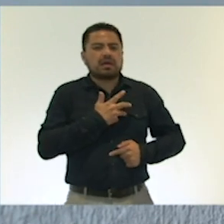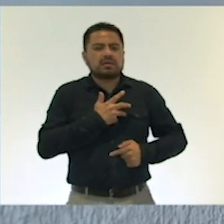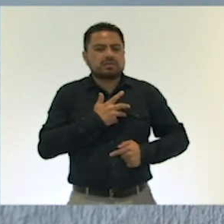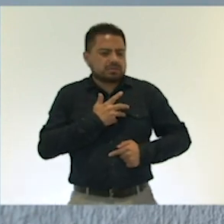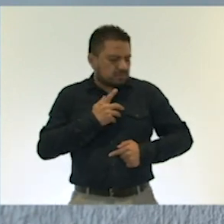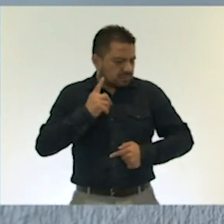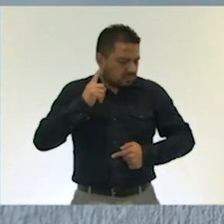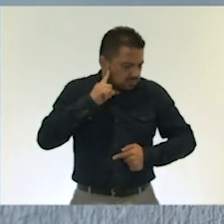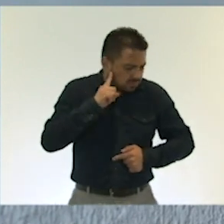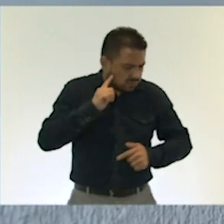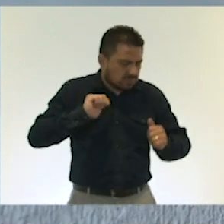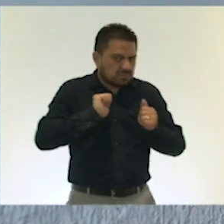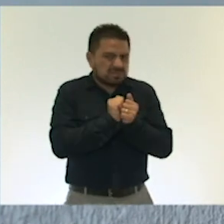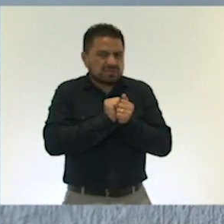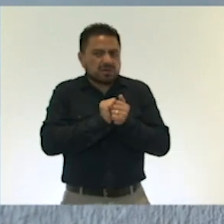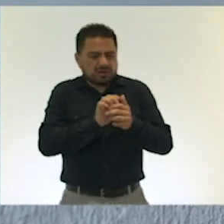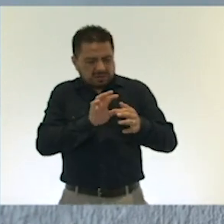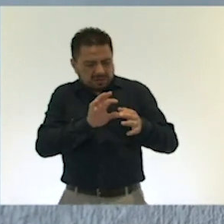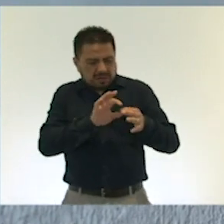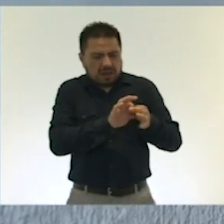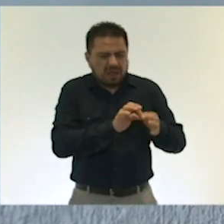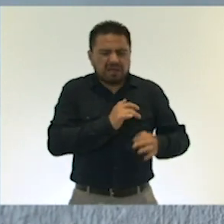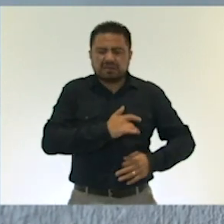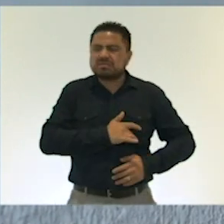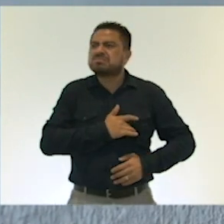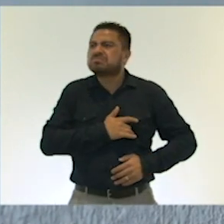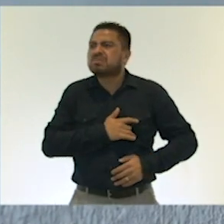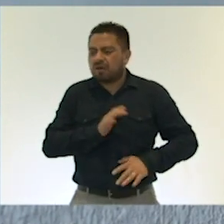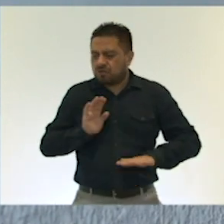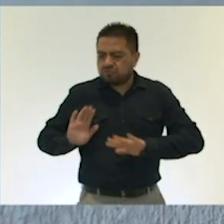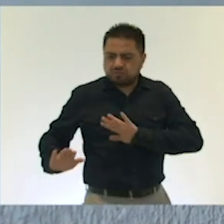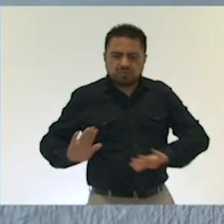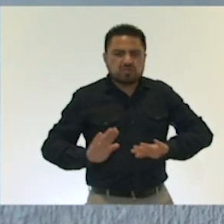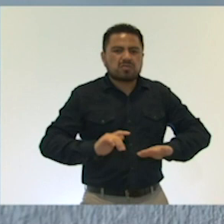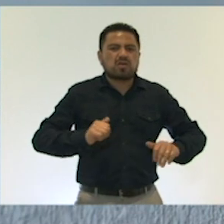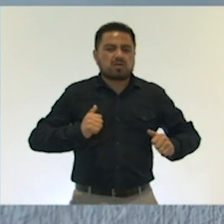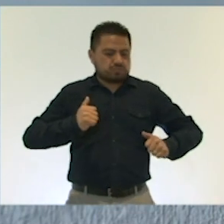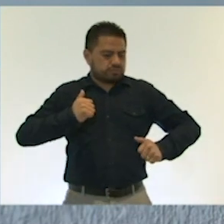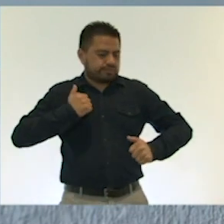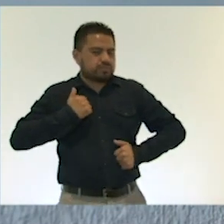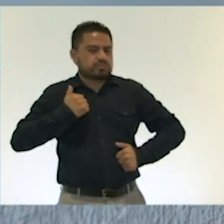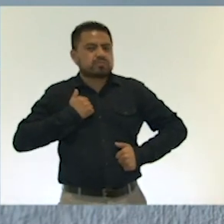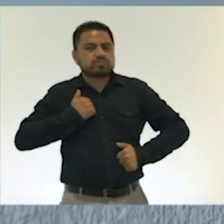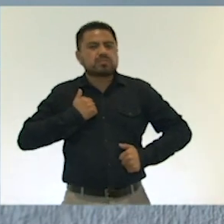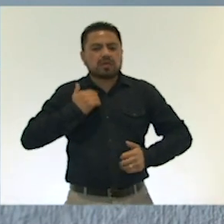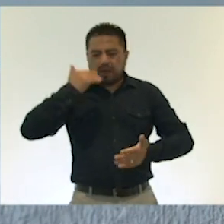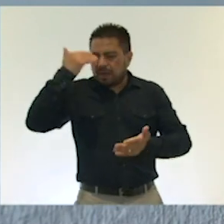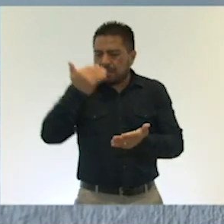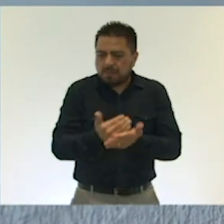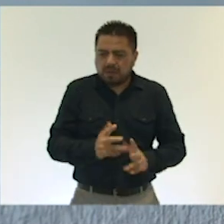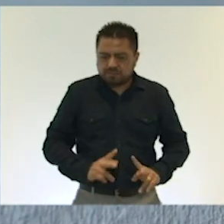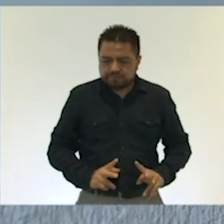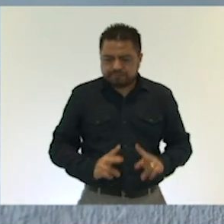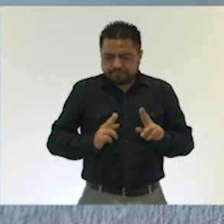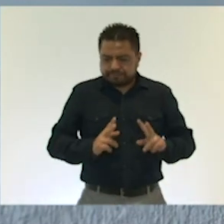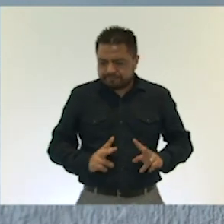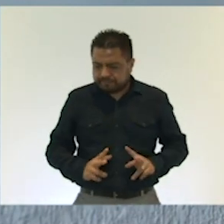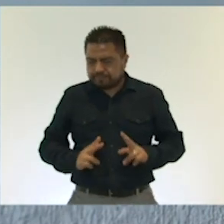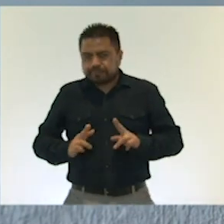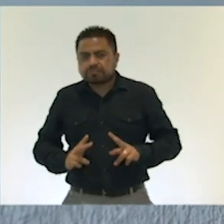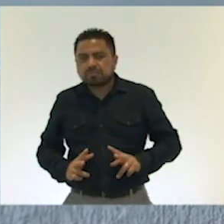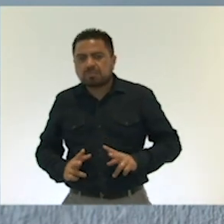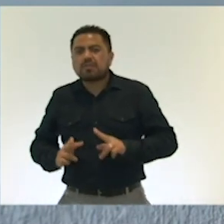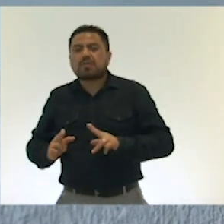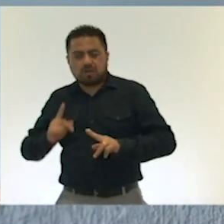la percusión lo que tiene es que desde este punto, también como en el tambor militar, marca como mucho, mucho las pautas del pulso en